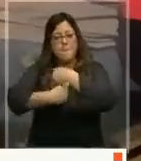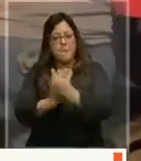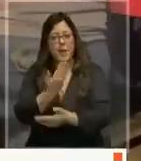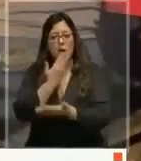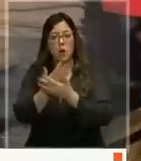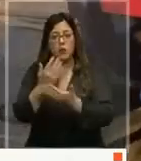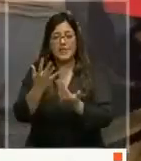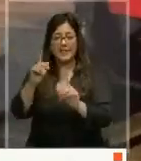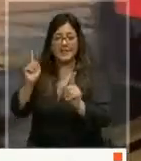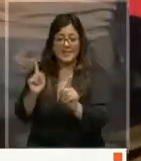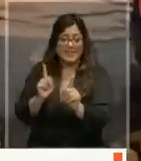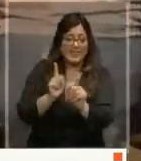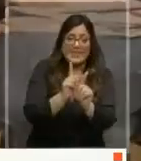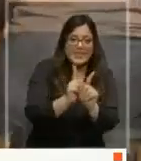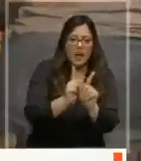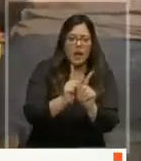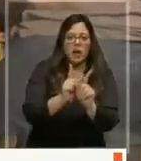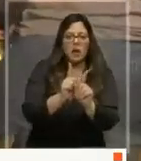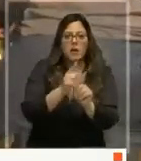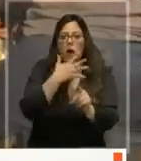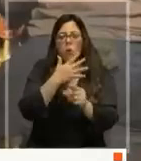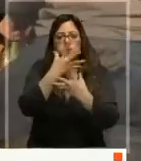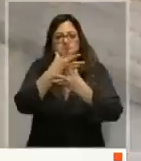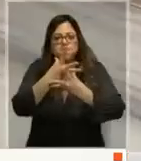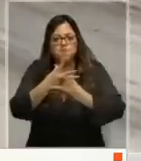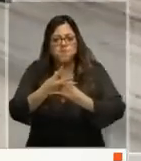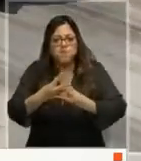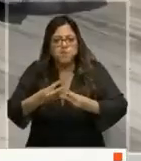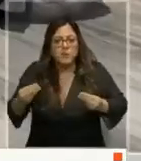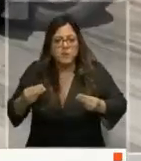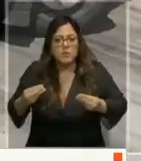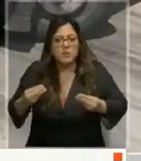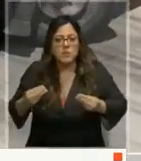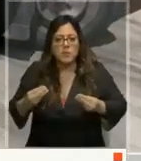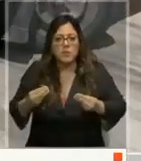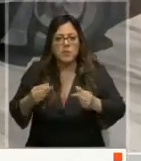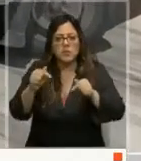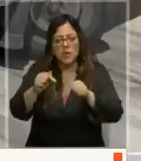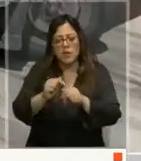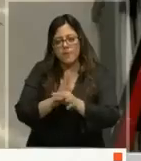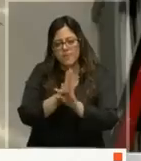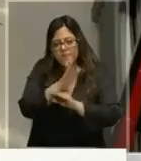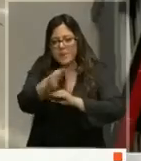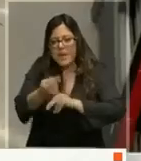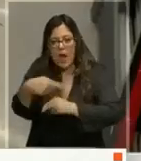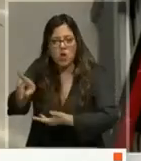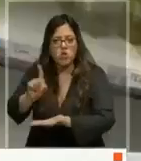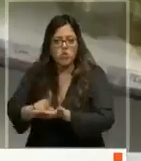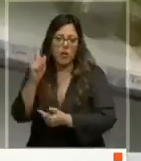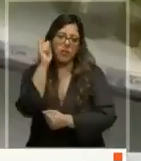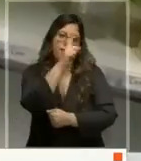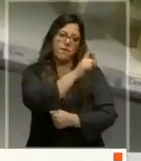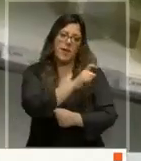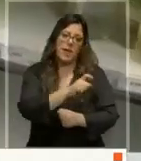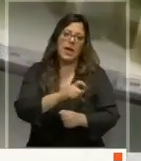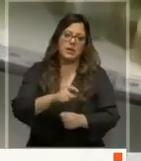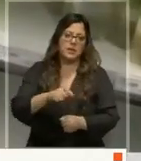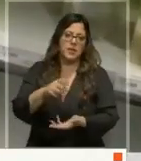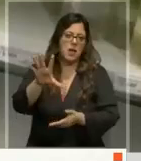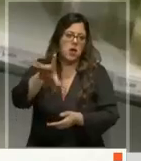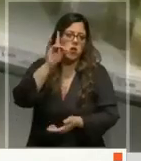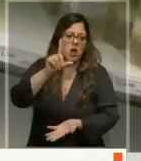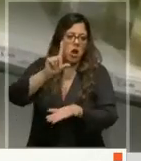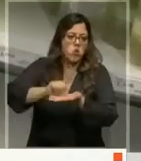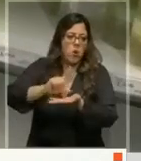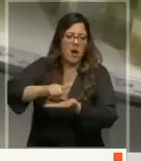cuenta que ya el agua se acabó, se desplazan rápidamente hacia otro lugar y es difícil encontrar un estanque con agua, como les